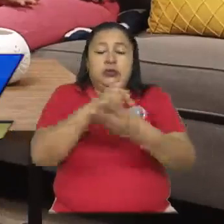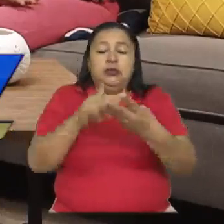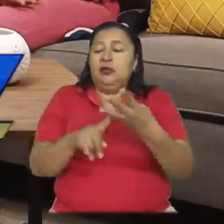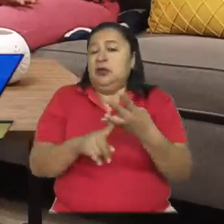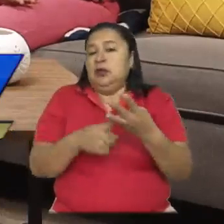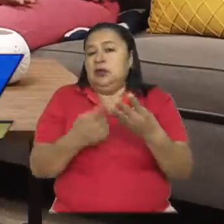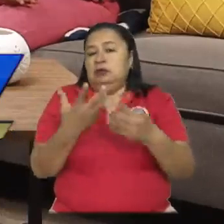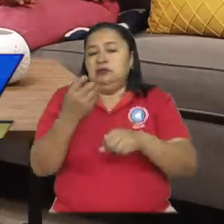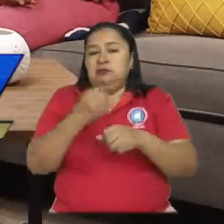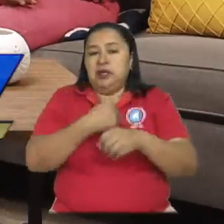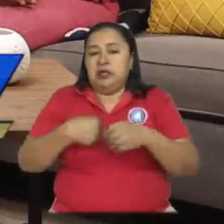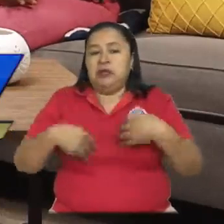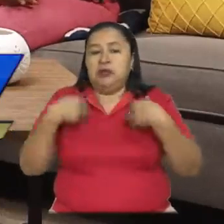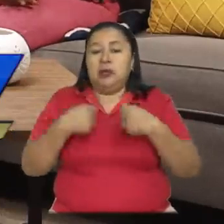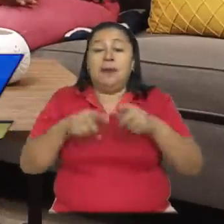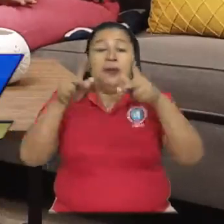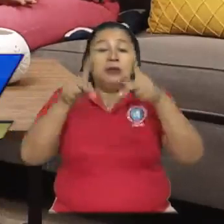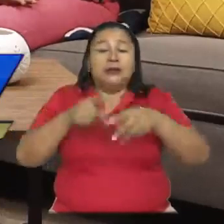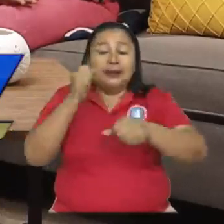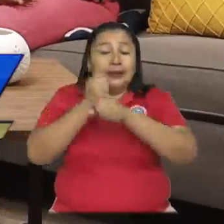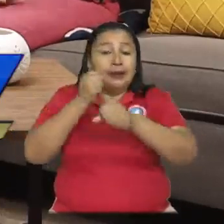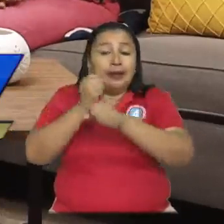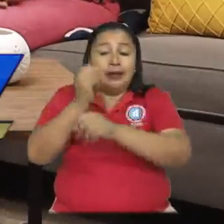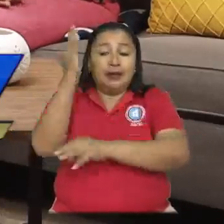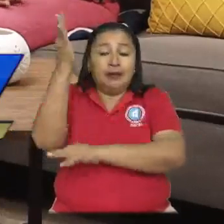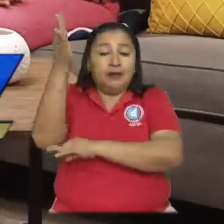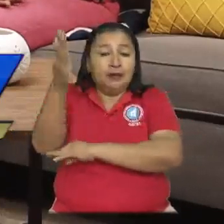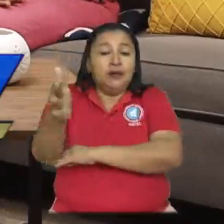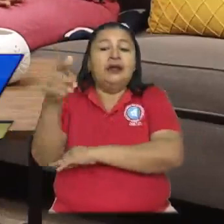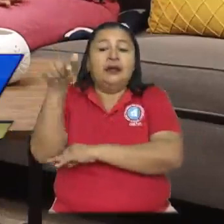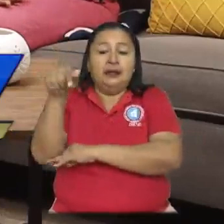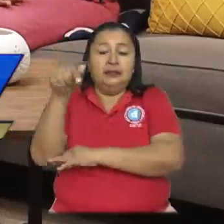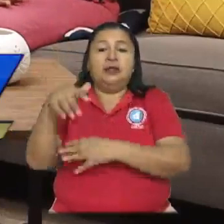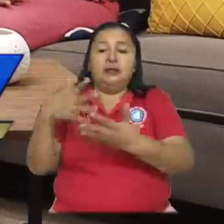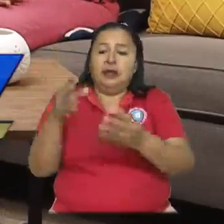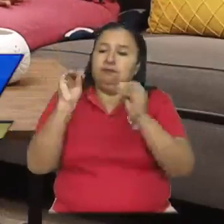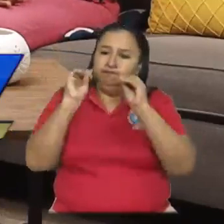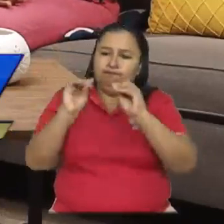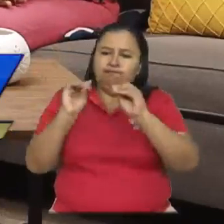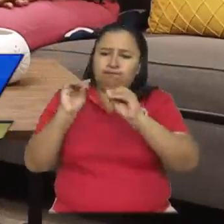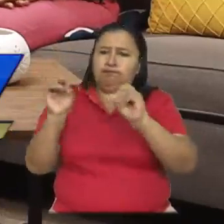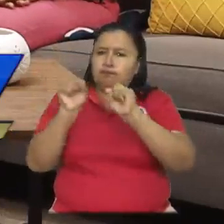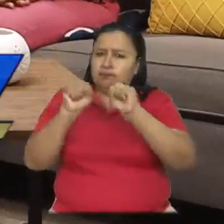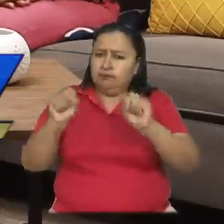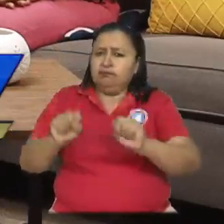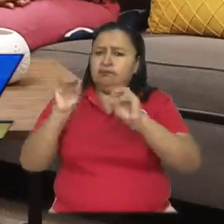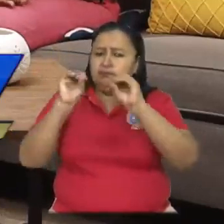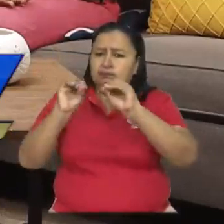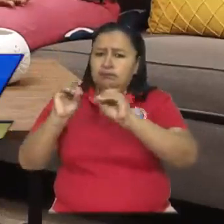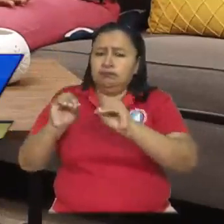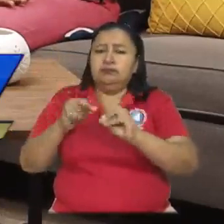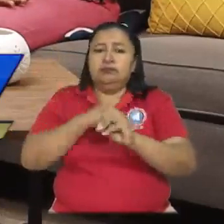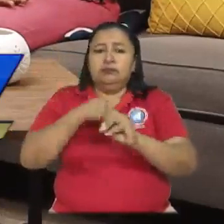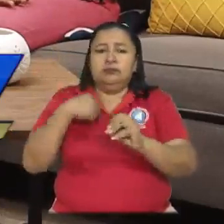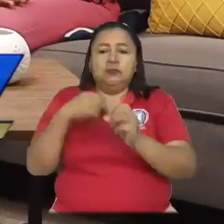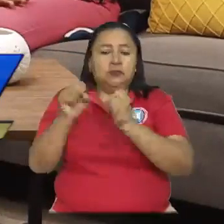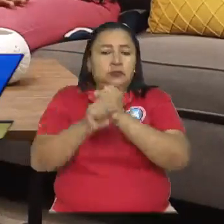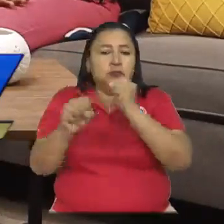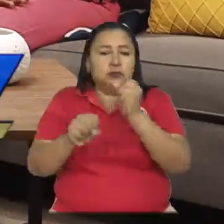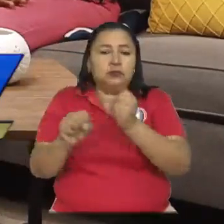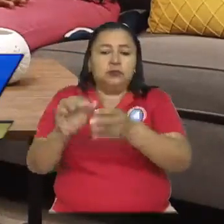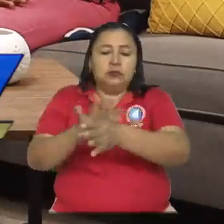que atienden en los puestos fronterizos también brindamos capacitaciones, realizamos campañas